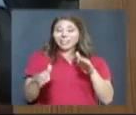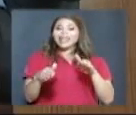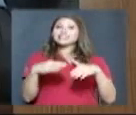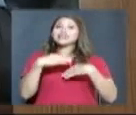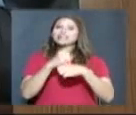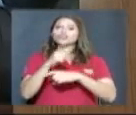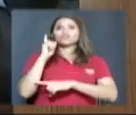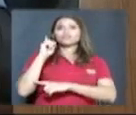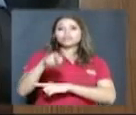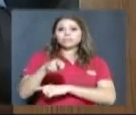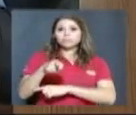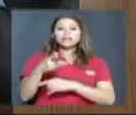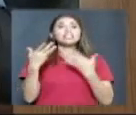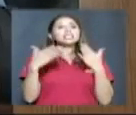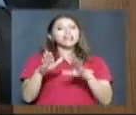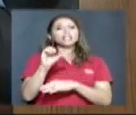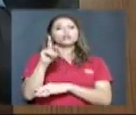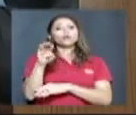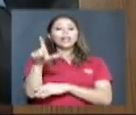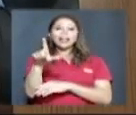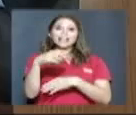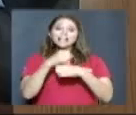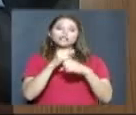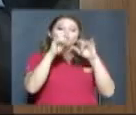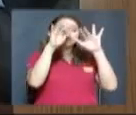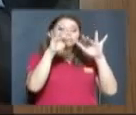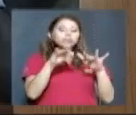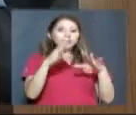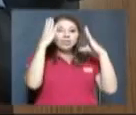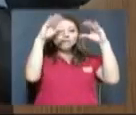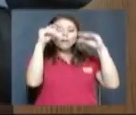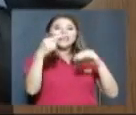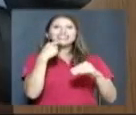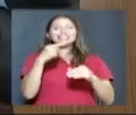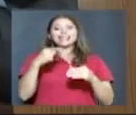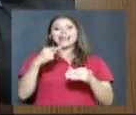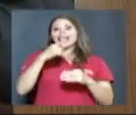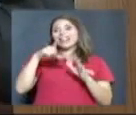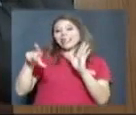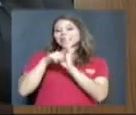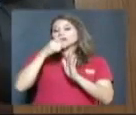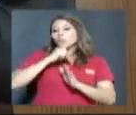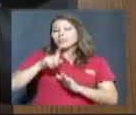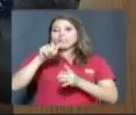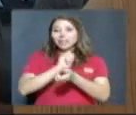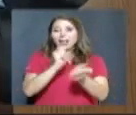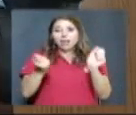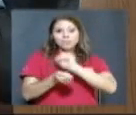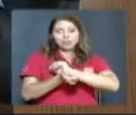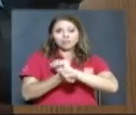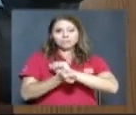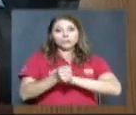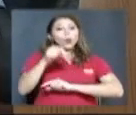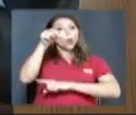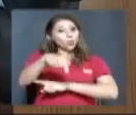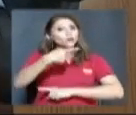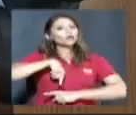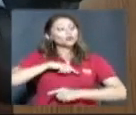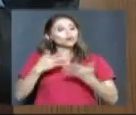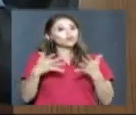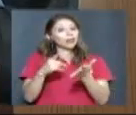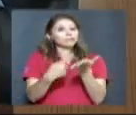República, un informe de Sutel, que dice que esa legislación debe cambiar. Hoy lo hemos señalado y usted ha